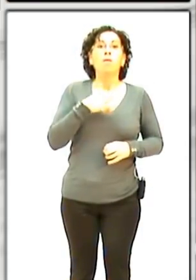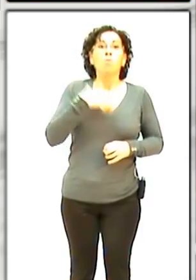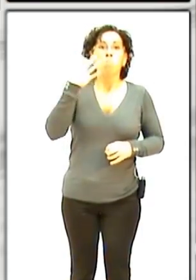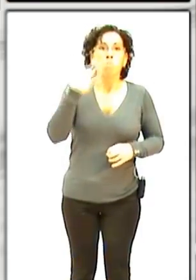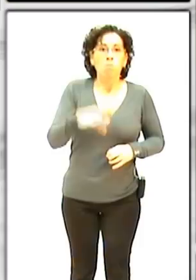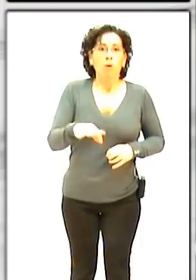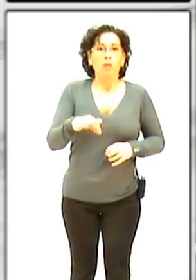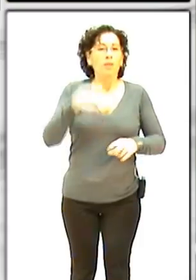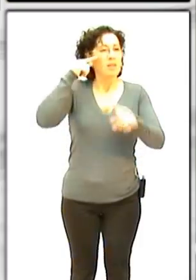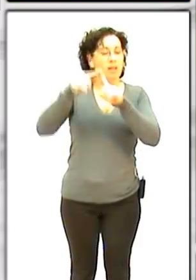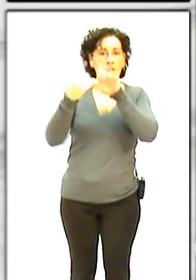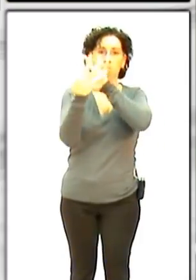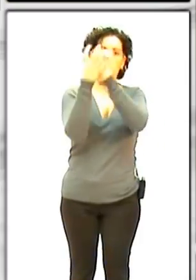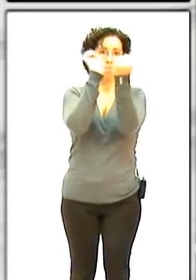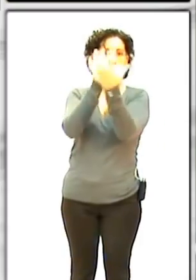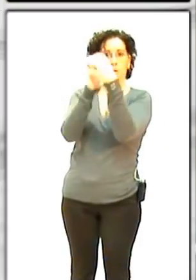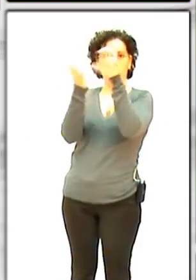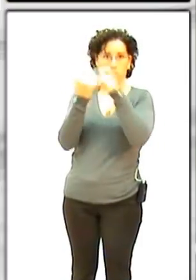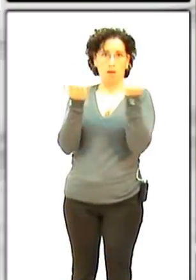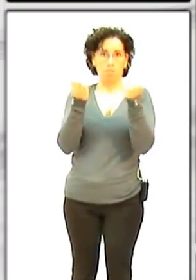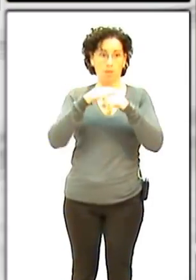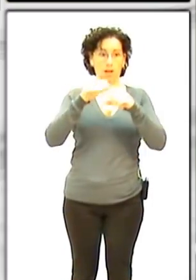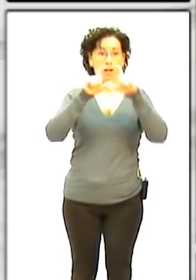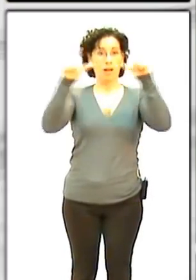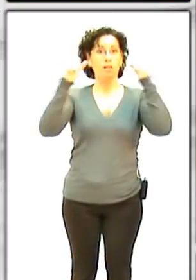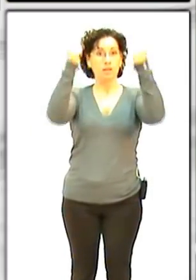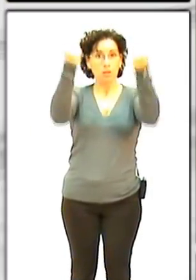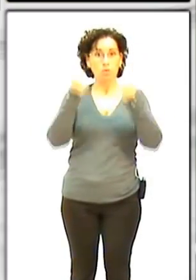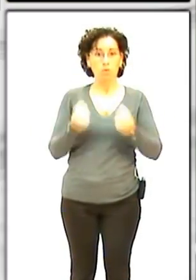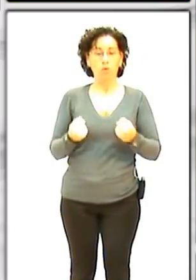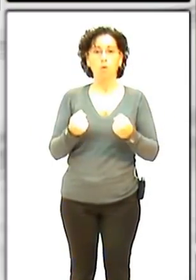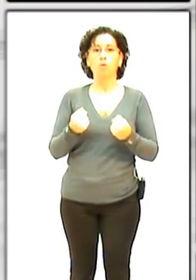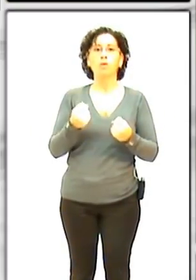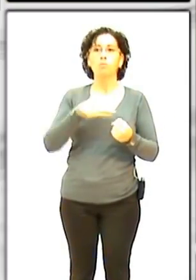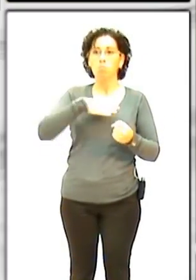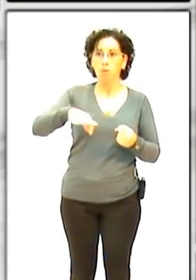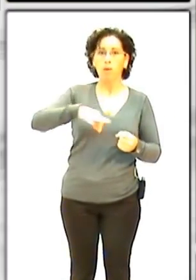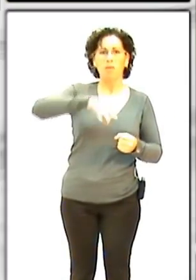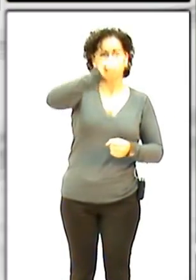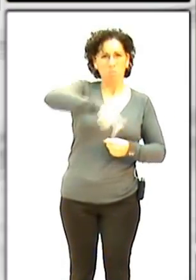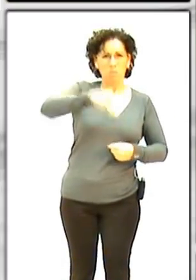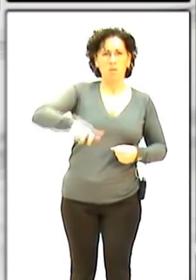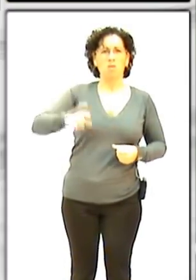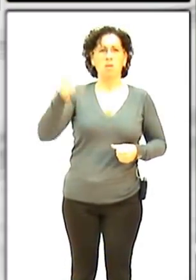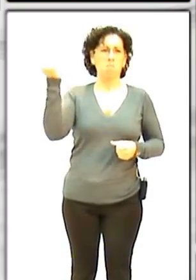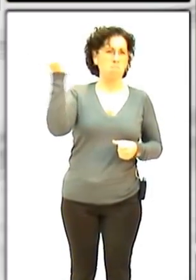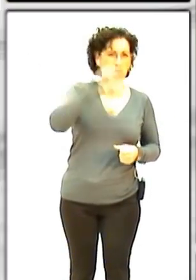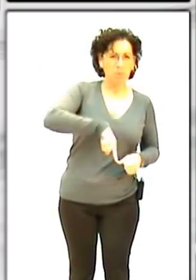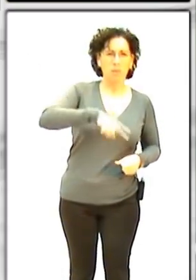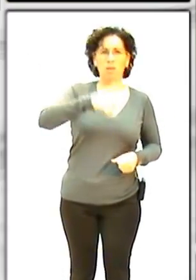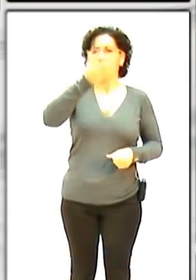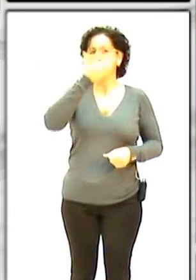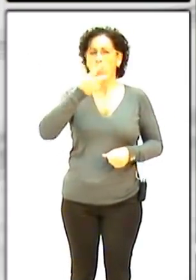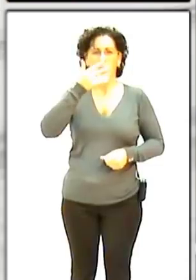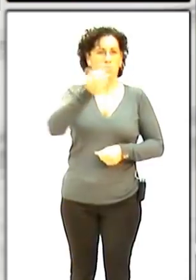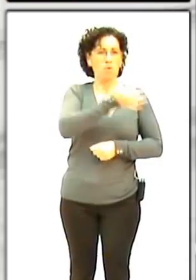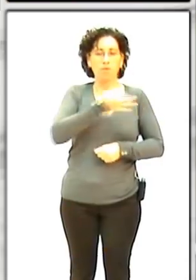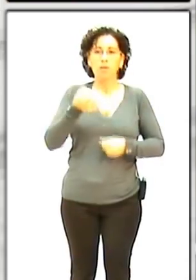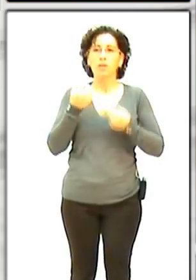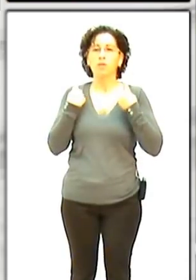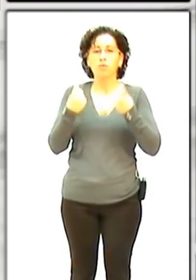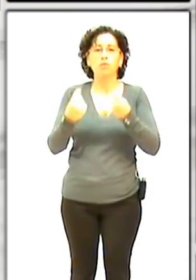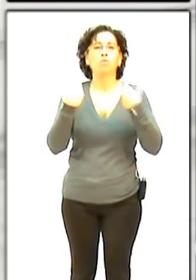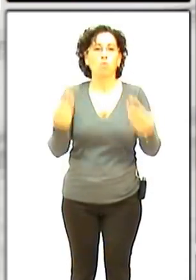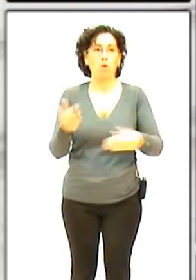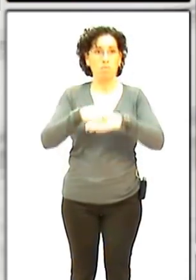que nos pongamos de acuerdo y que en las instituciones existan personas que conocen la necesidad para la accesibilidad, y que a